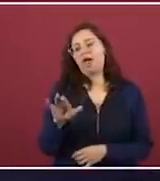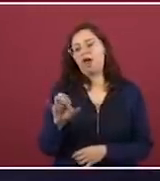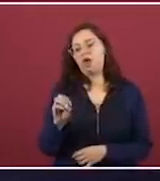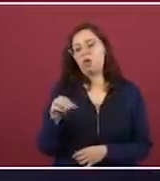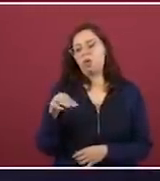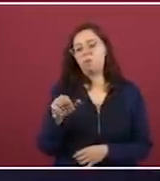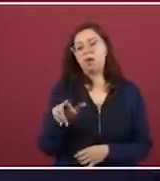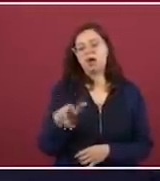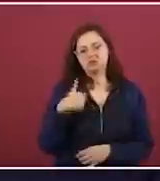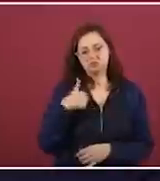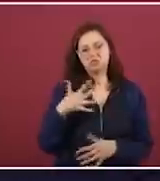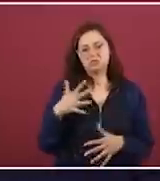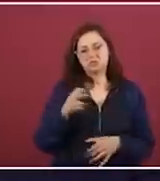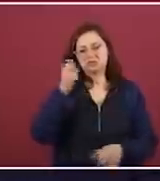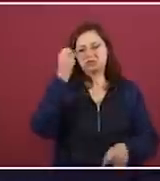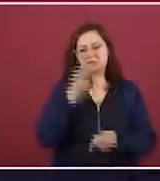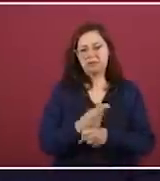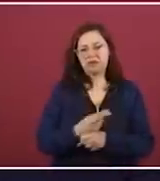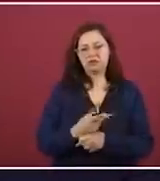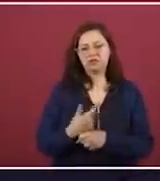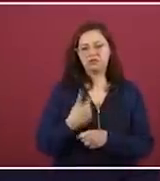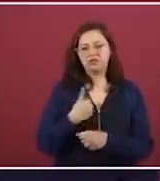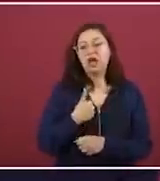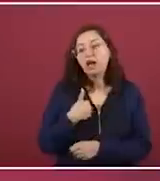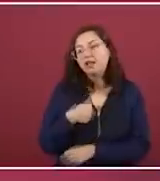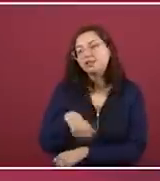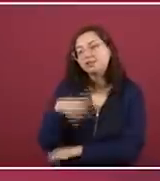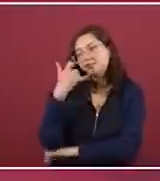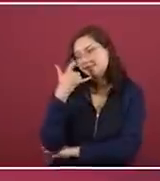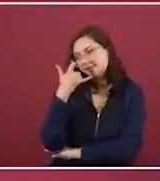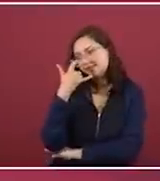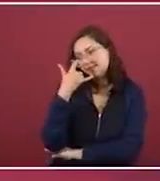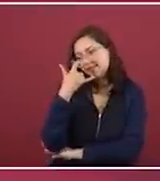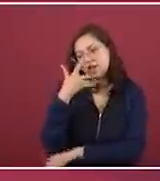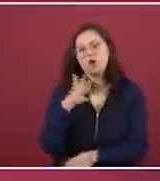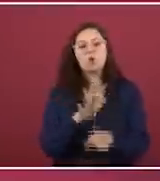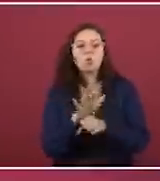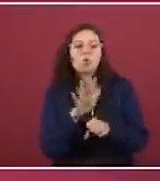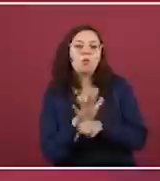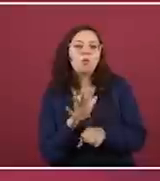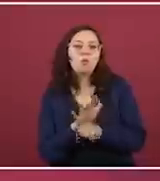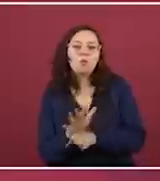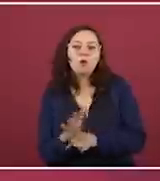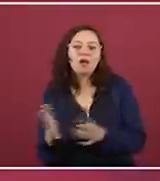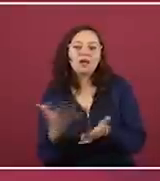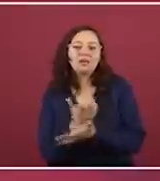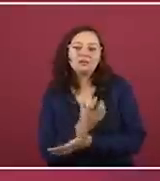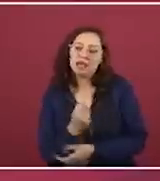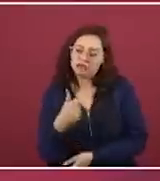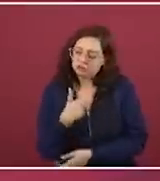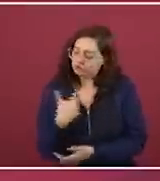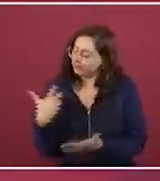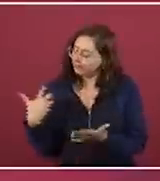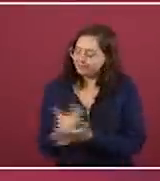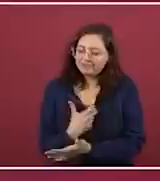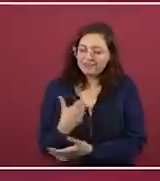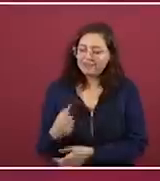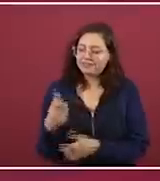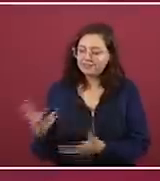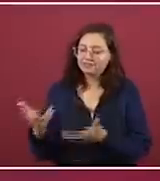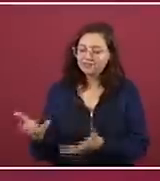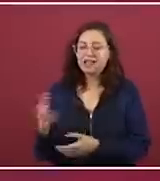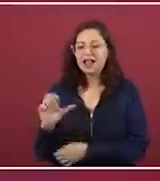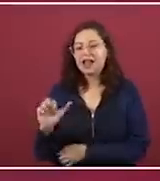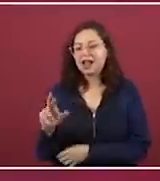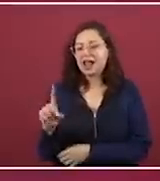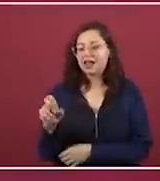Entonces llegué más o menos temprano y me puse a ver el béisbol. Yo soy de Cardenal, sí. Pero mis